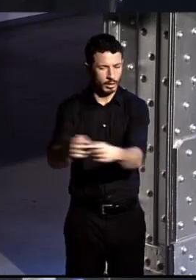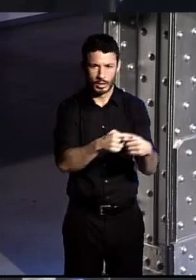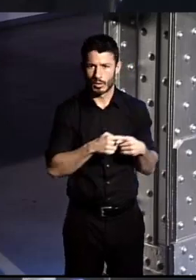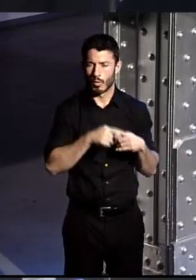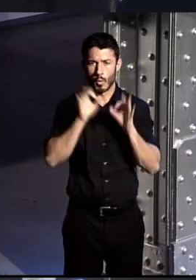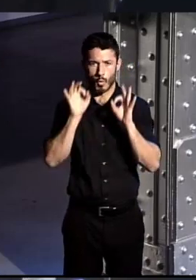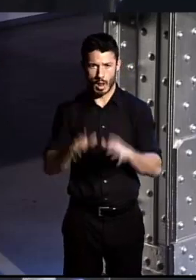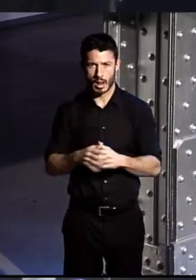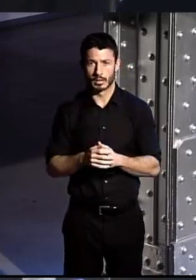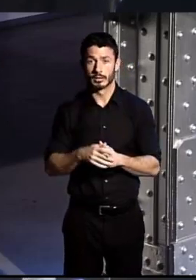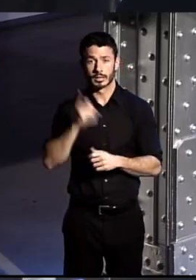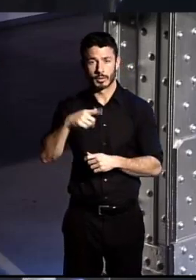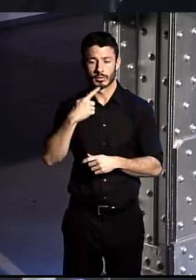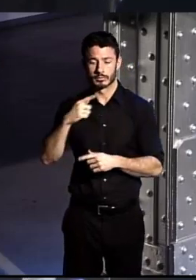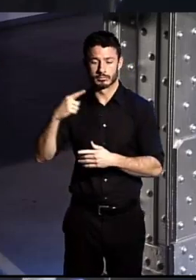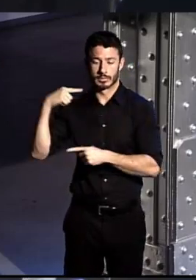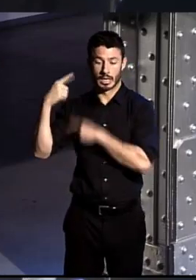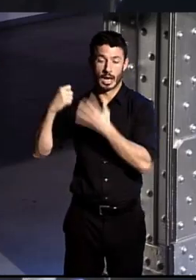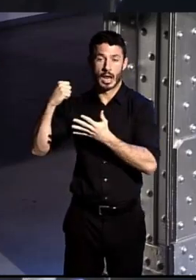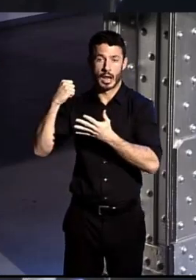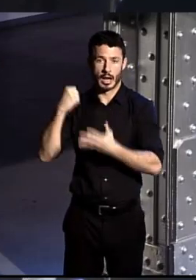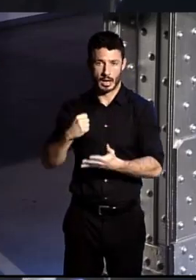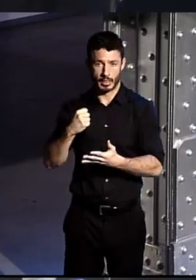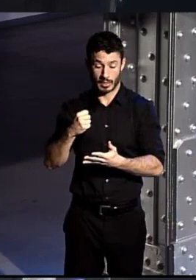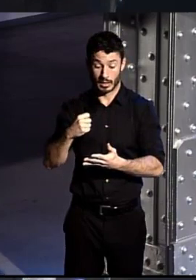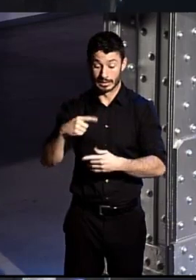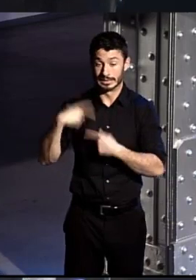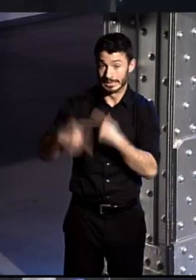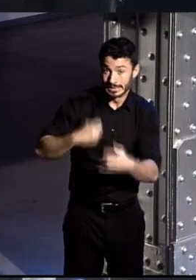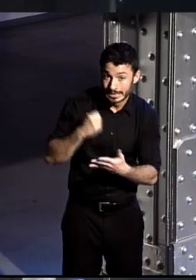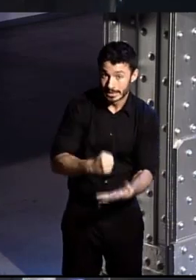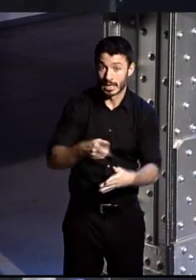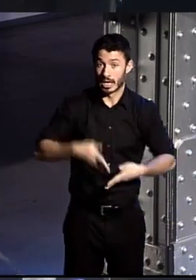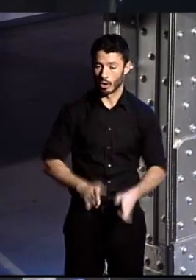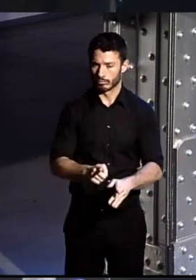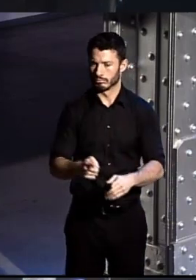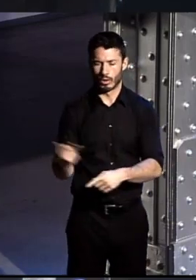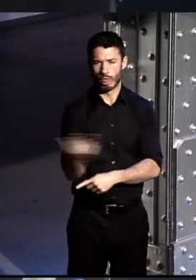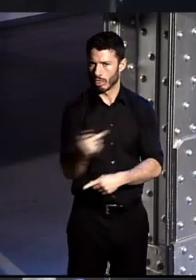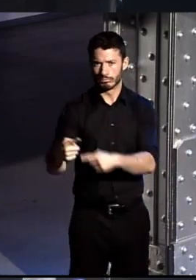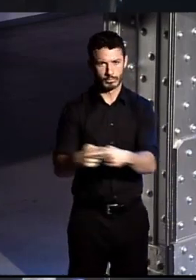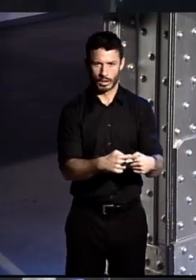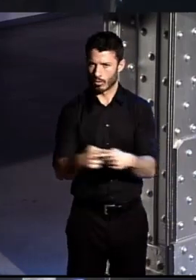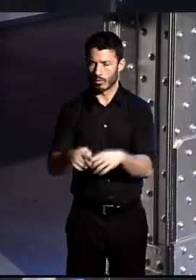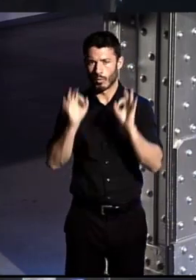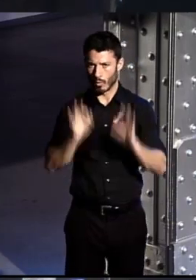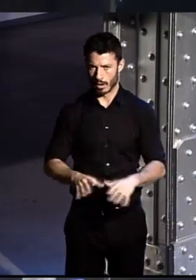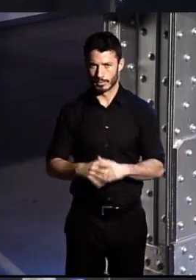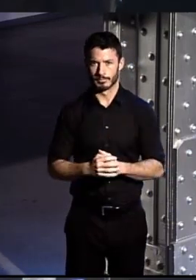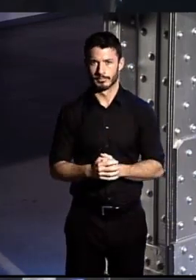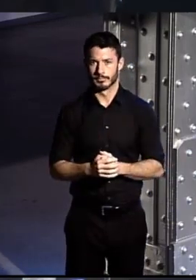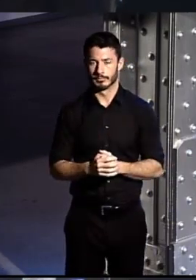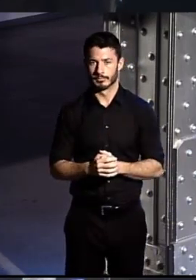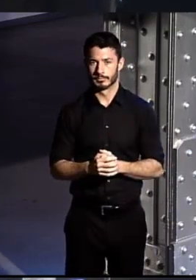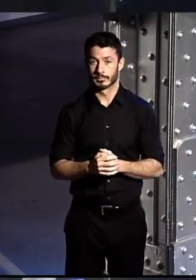repartir la herencia, también lo hizo equitativamente entre su hijo y sus 2 hijas reconocidas. A los 26